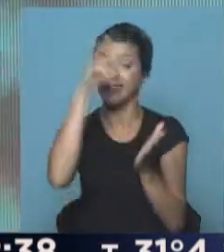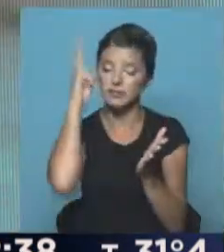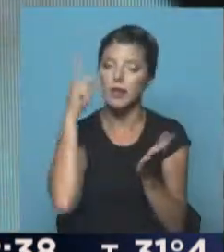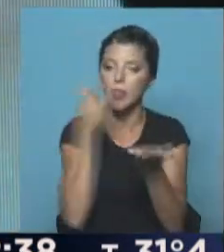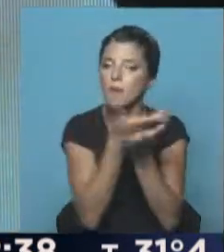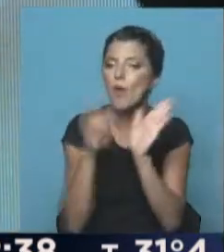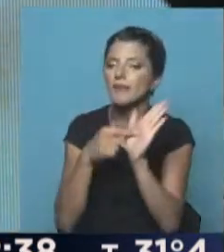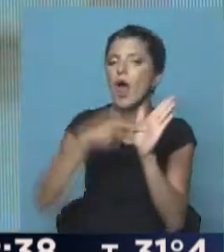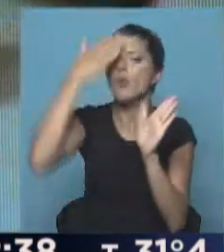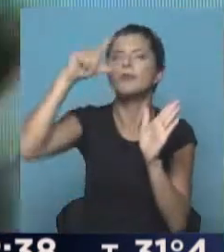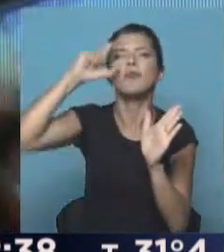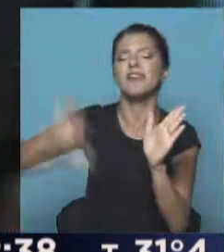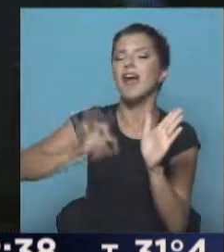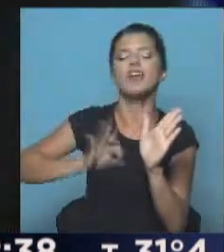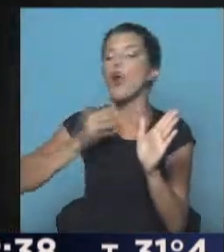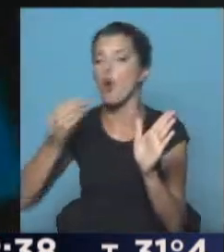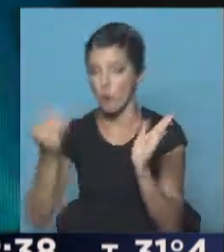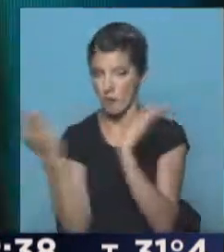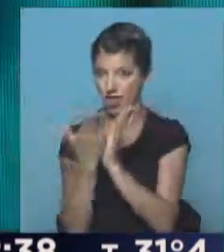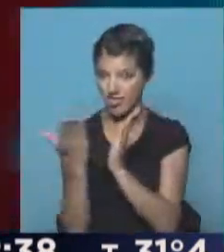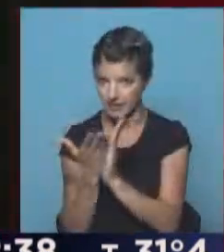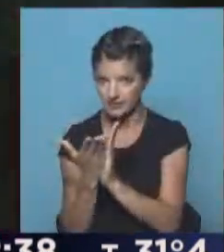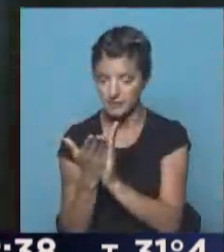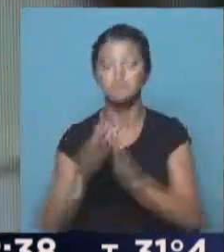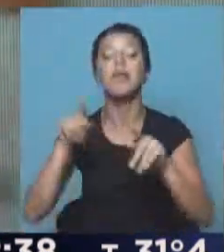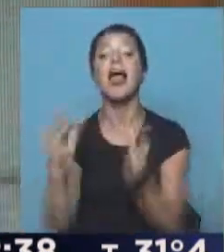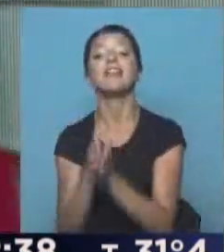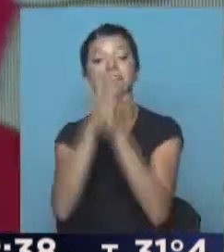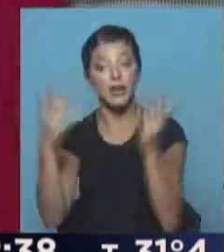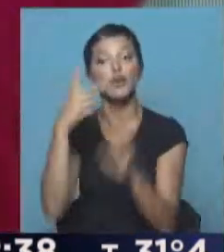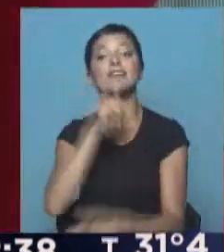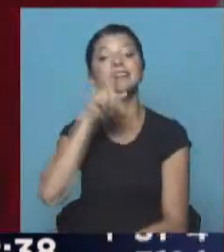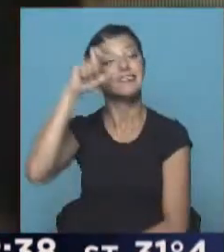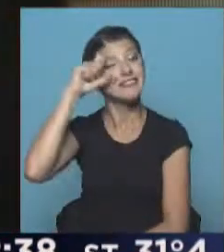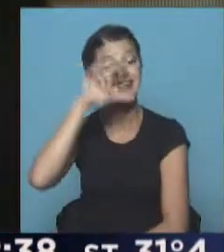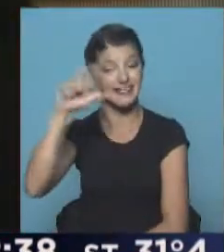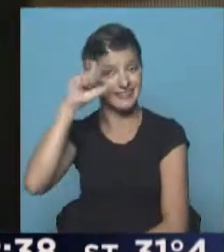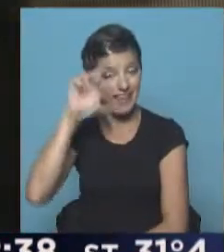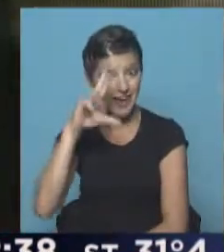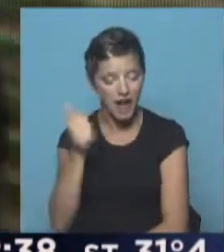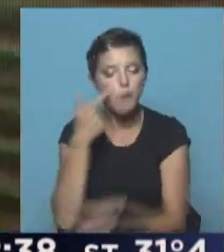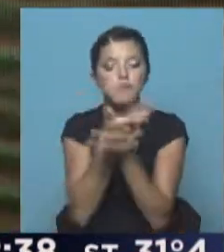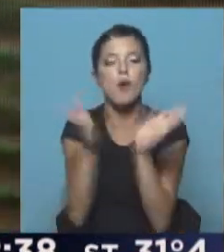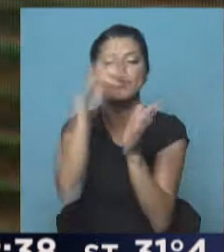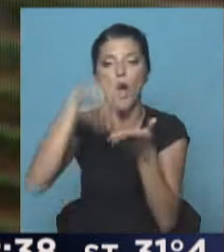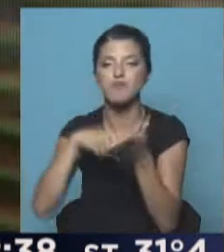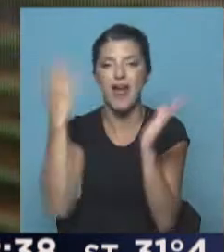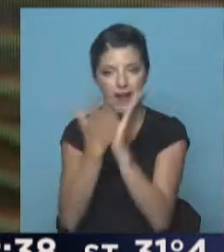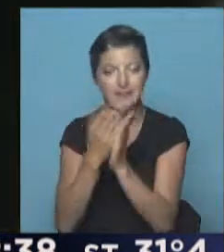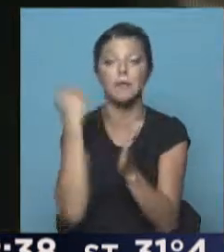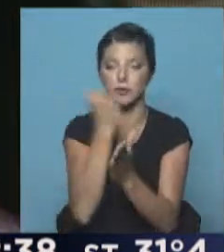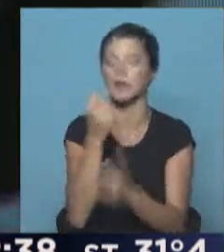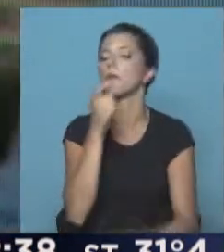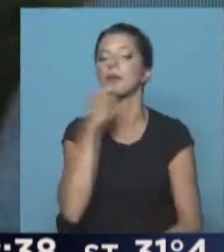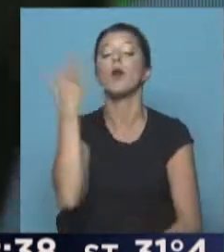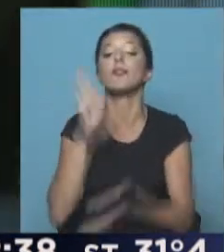qué pasó en estos años aparece en el hierro la tercera una producción muy interesante en donde particularmente se centran también en el tema de la educación por